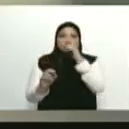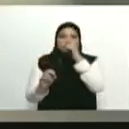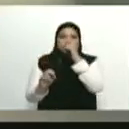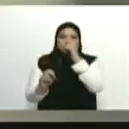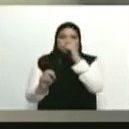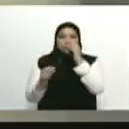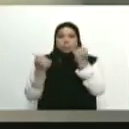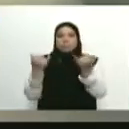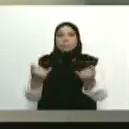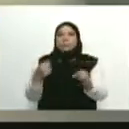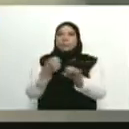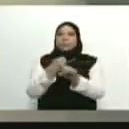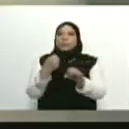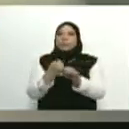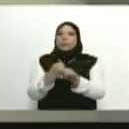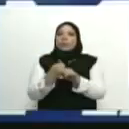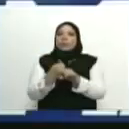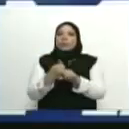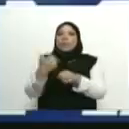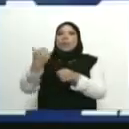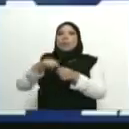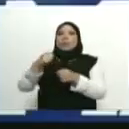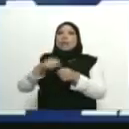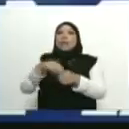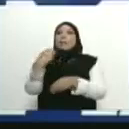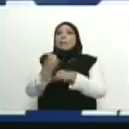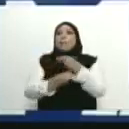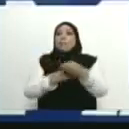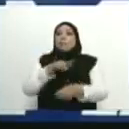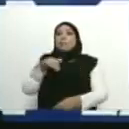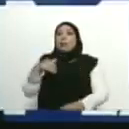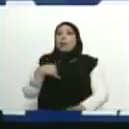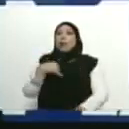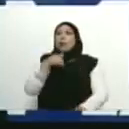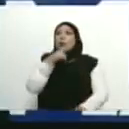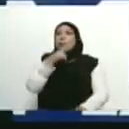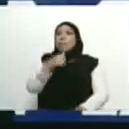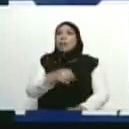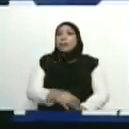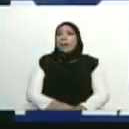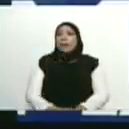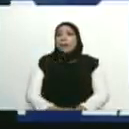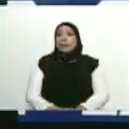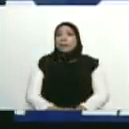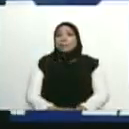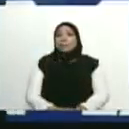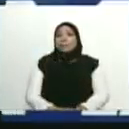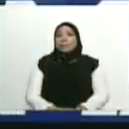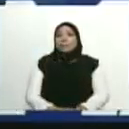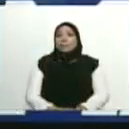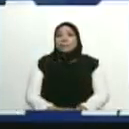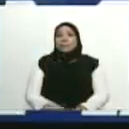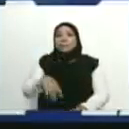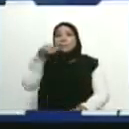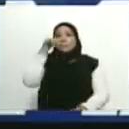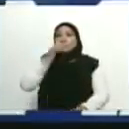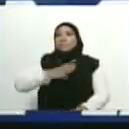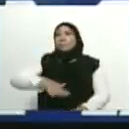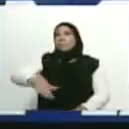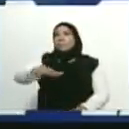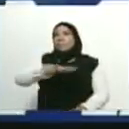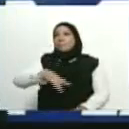batalla adentro del lago de Maracaibo, importantísimo eso, porque era donde nosotros éramos fuertes, teníamos